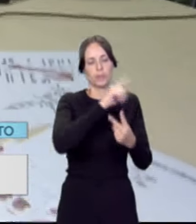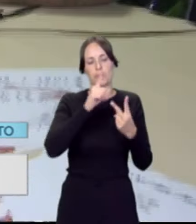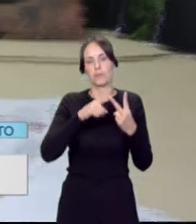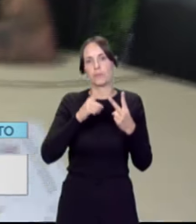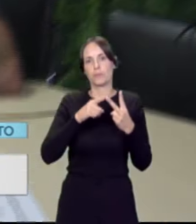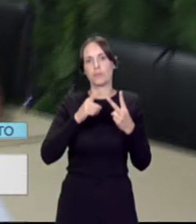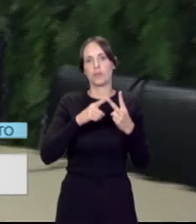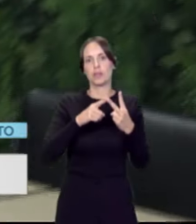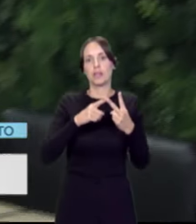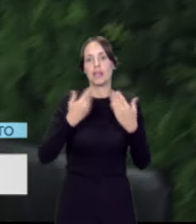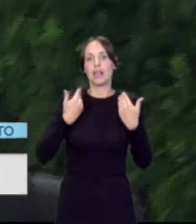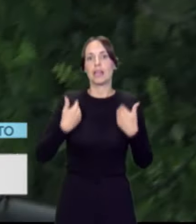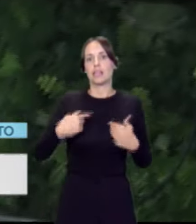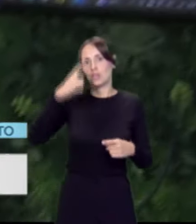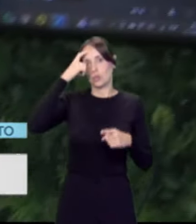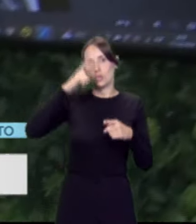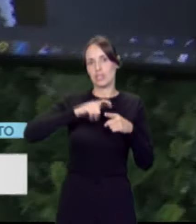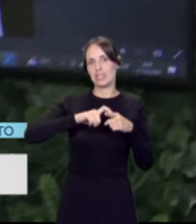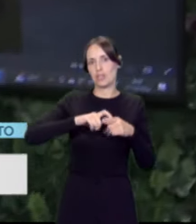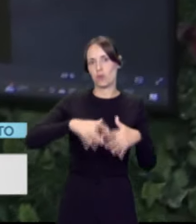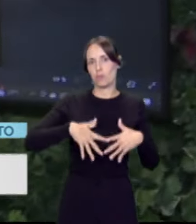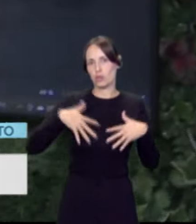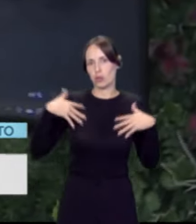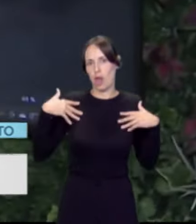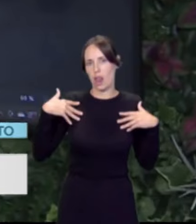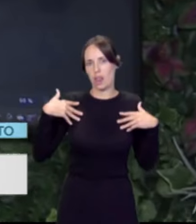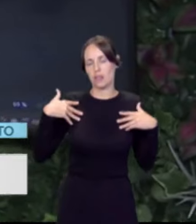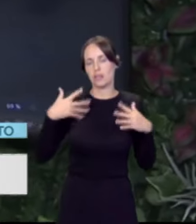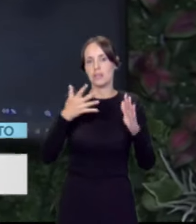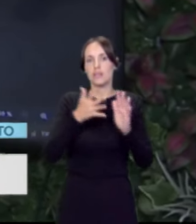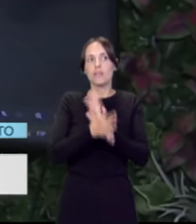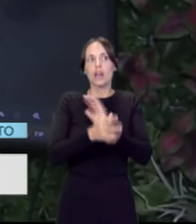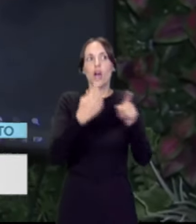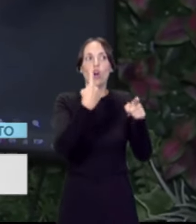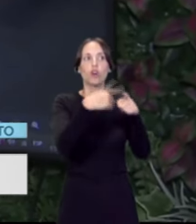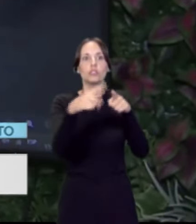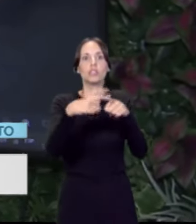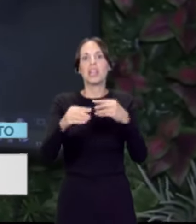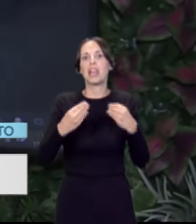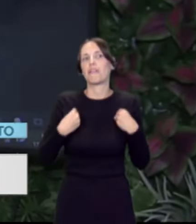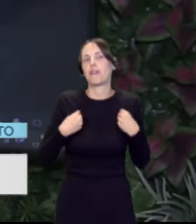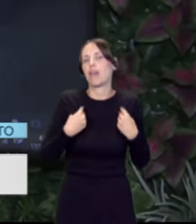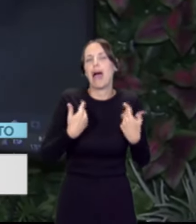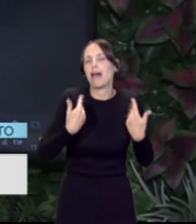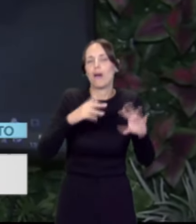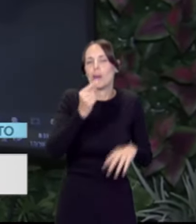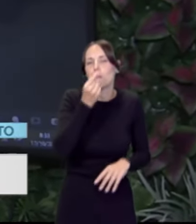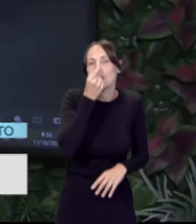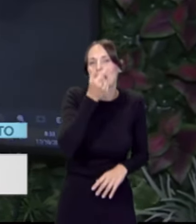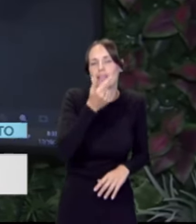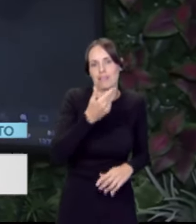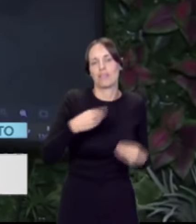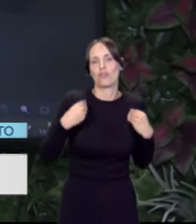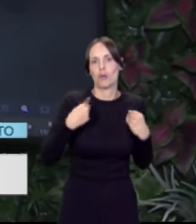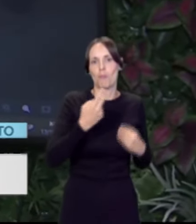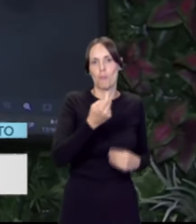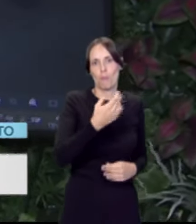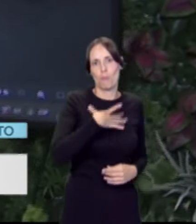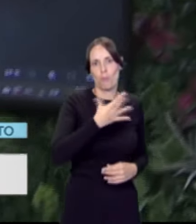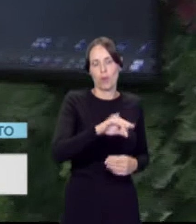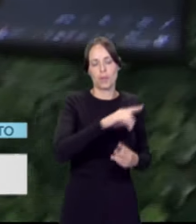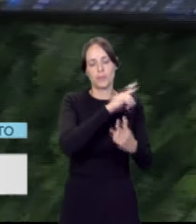el estado psicoemocional, es decir, saber disfrutar de las pequeñas cosas de la vida. Y el tercer elemento